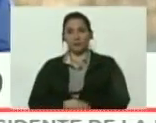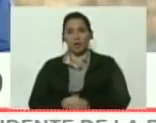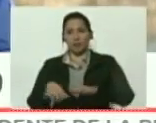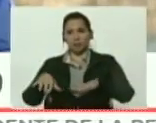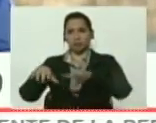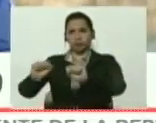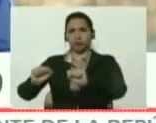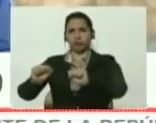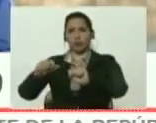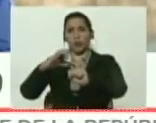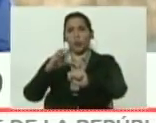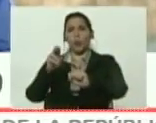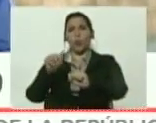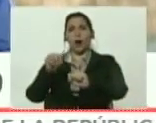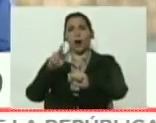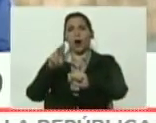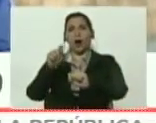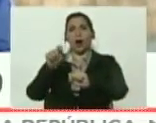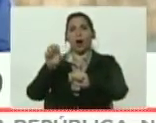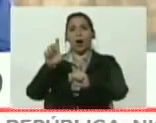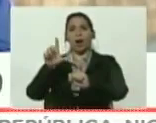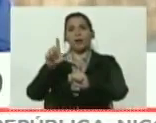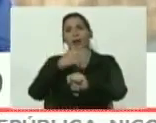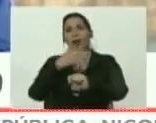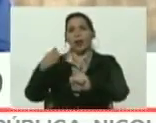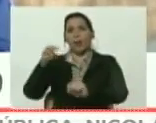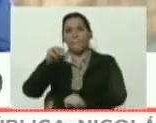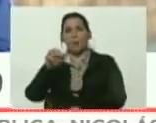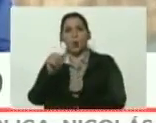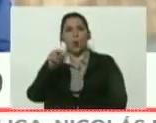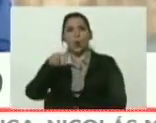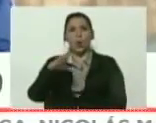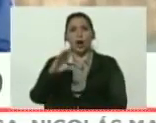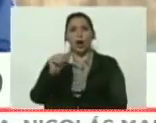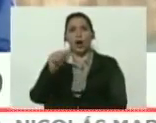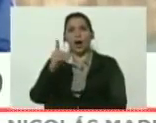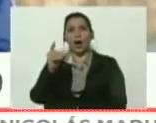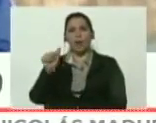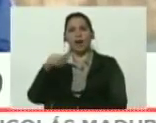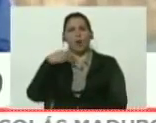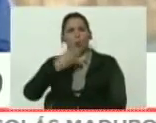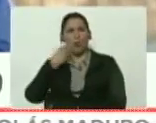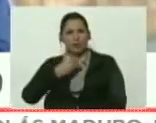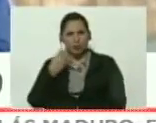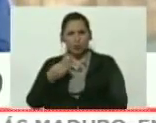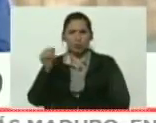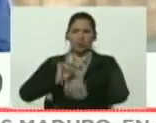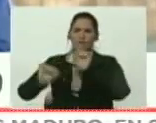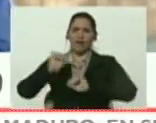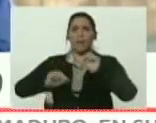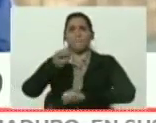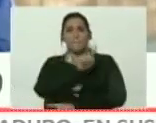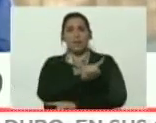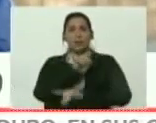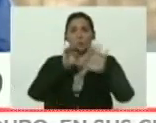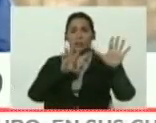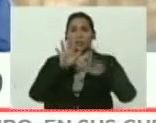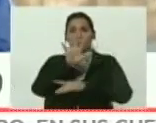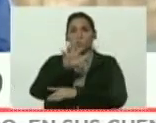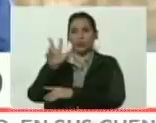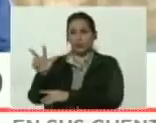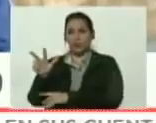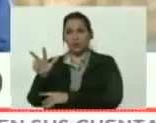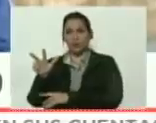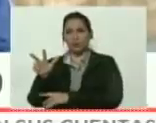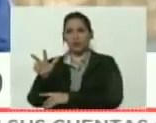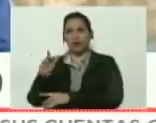cuartel Moncada y de la acción heroica de Fidel y la juventud rebelde de 1953. Vamos a